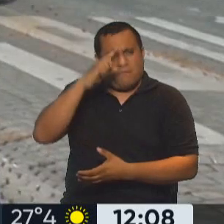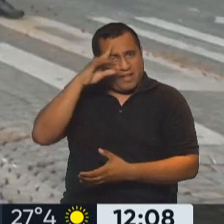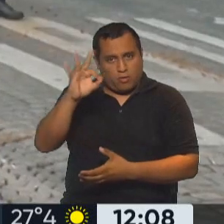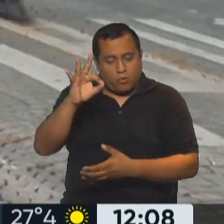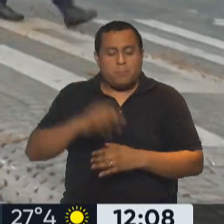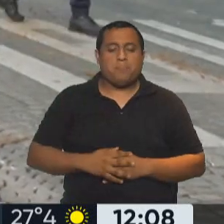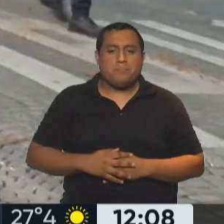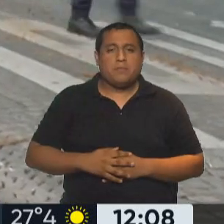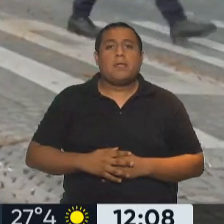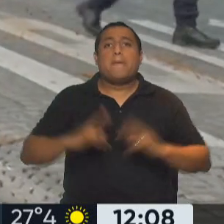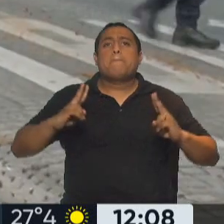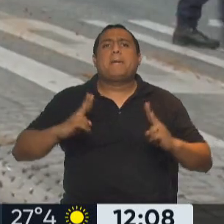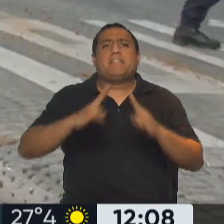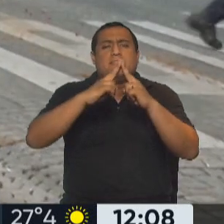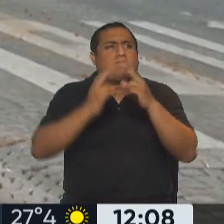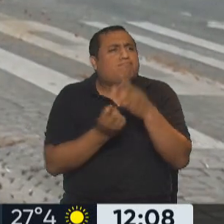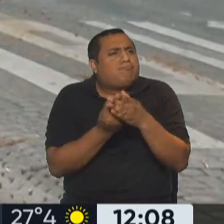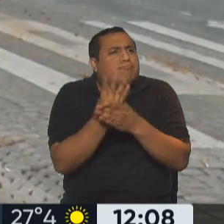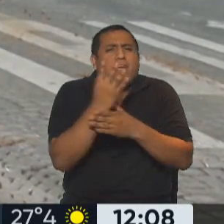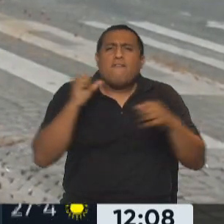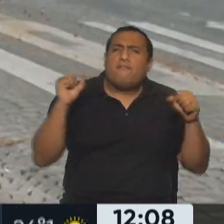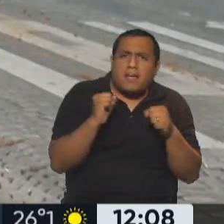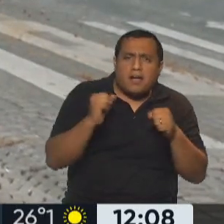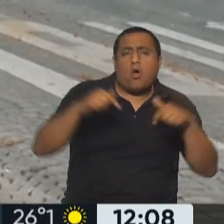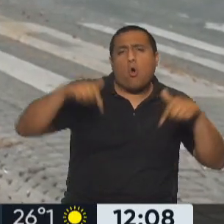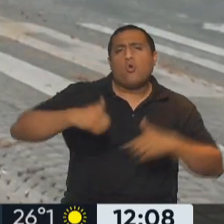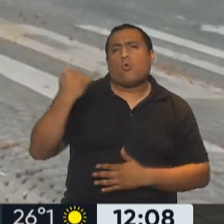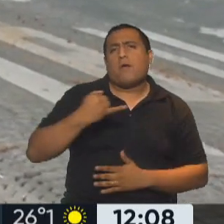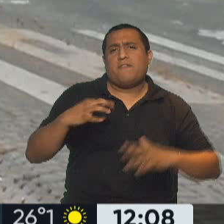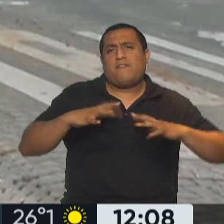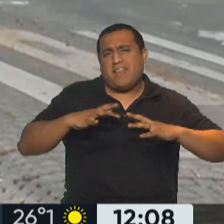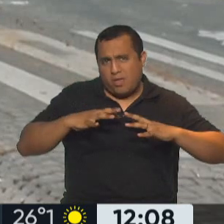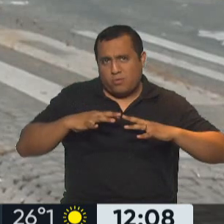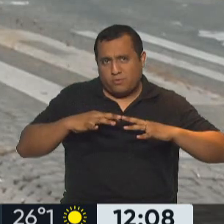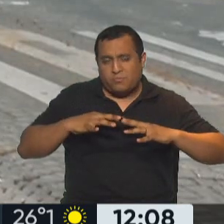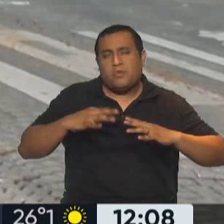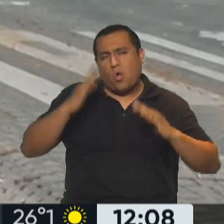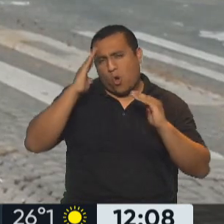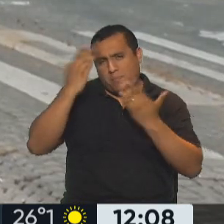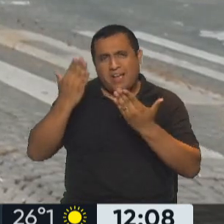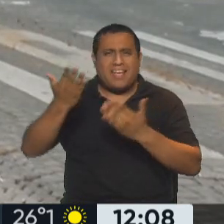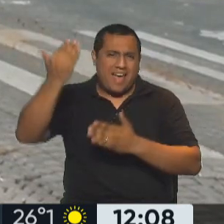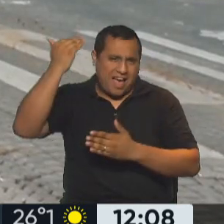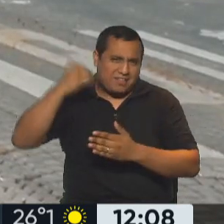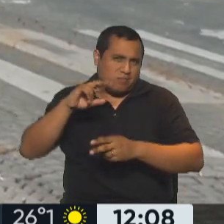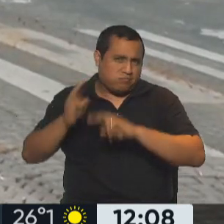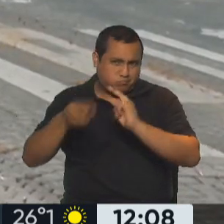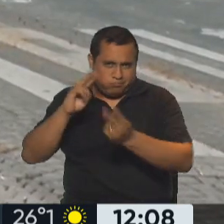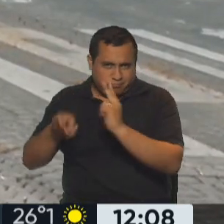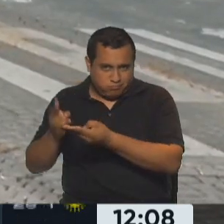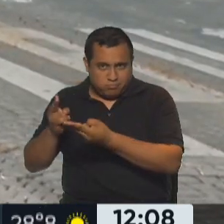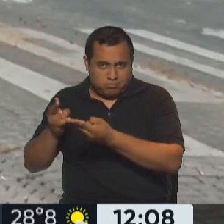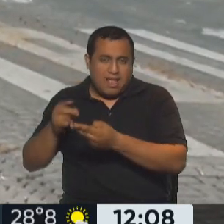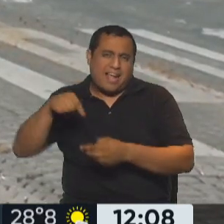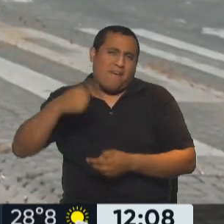París amaneció fresca en un jueves feriado en homenaje por los caídos por este